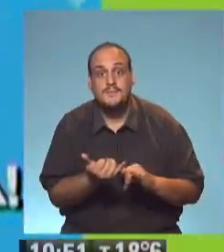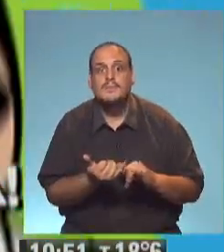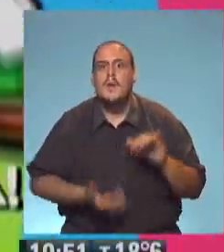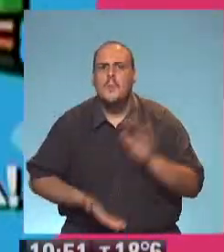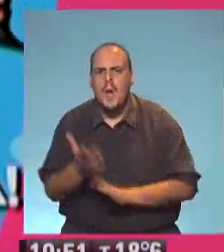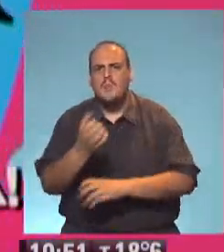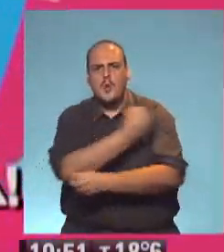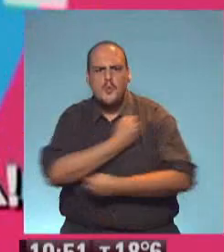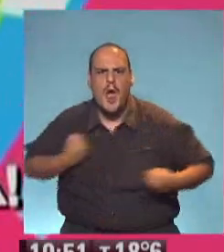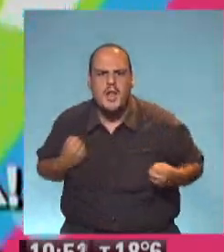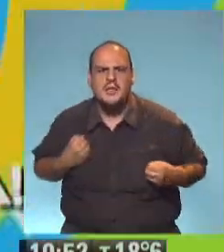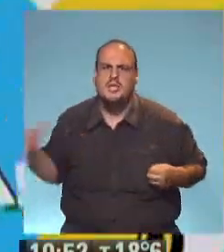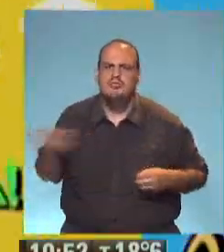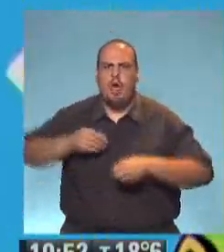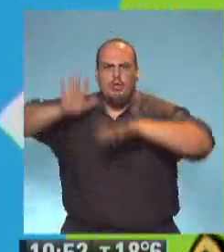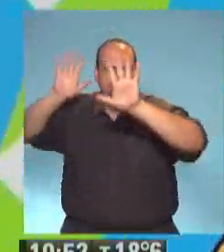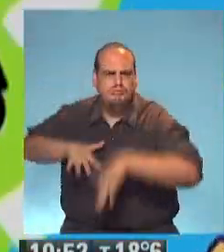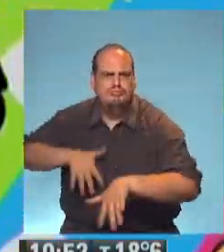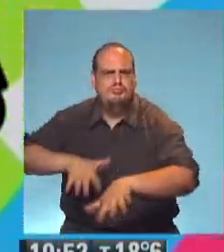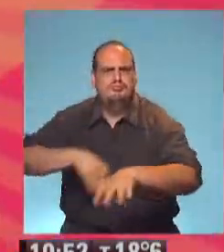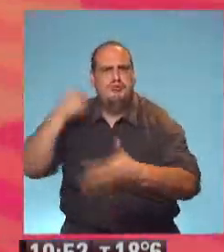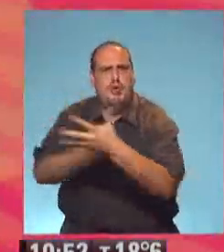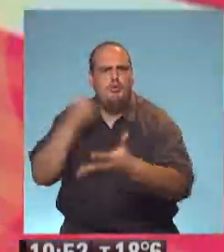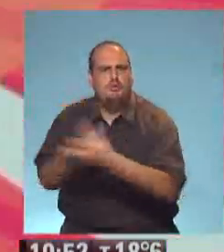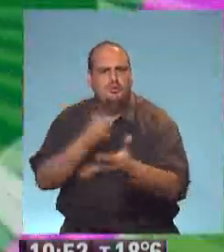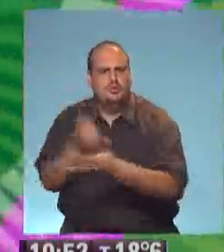vamos valientes, todos a la carga, luchemos.